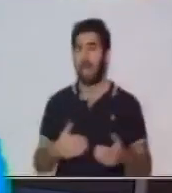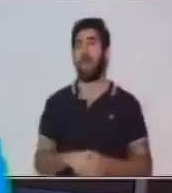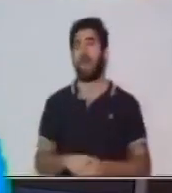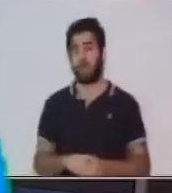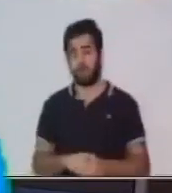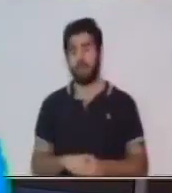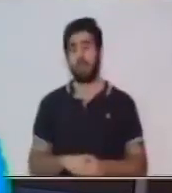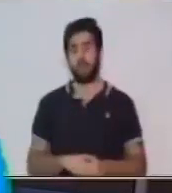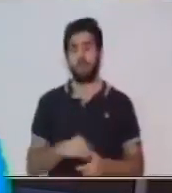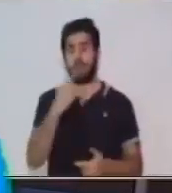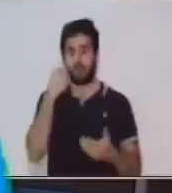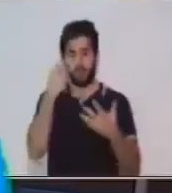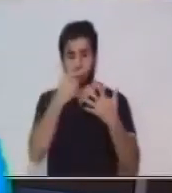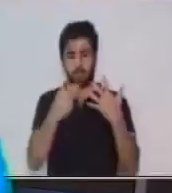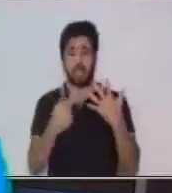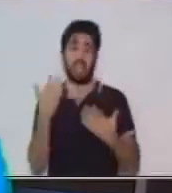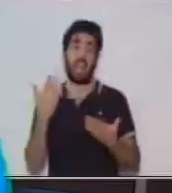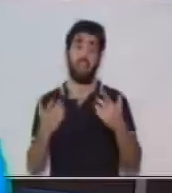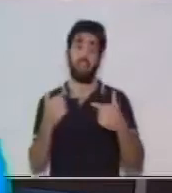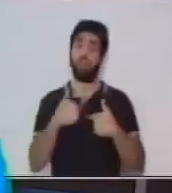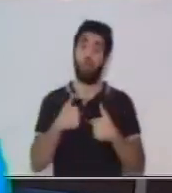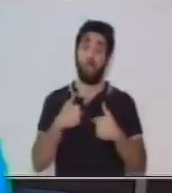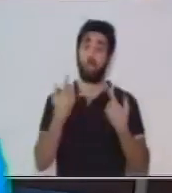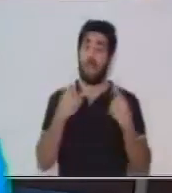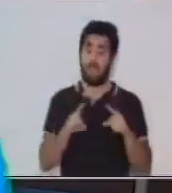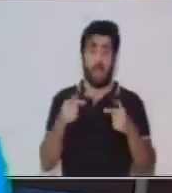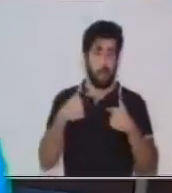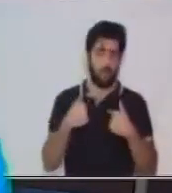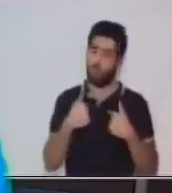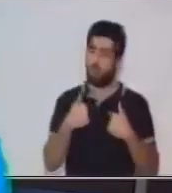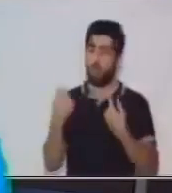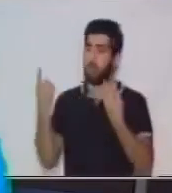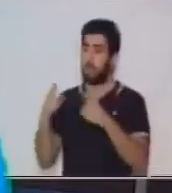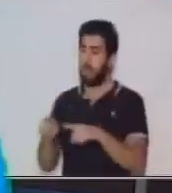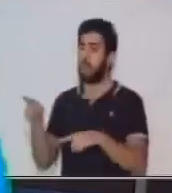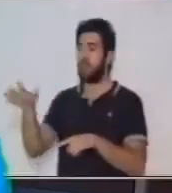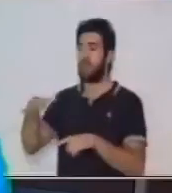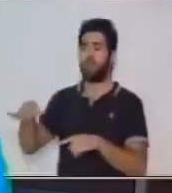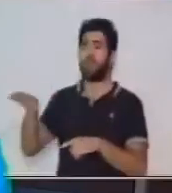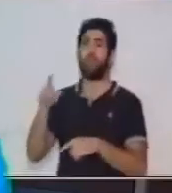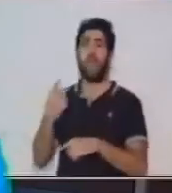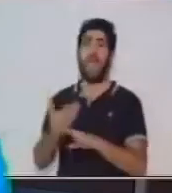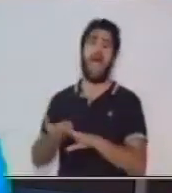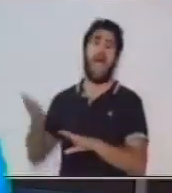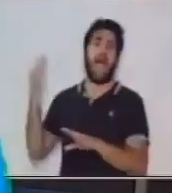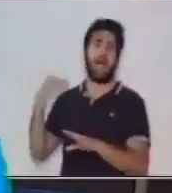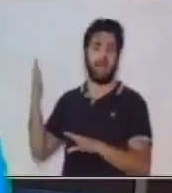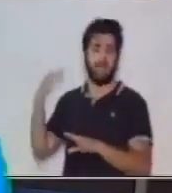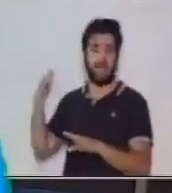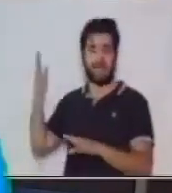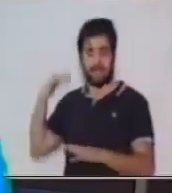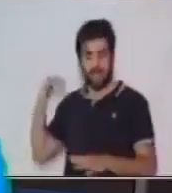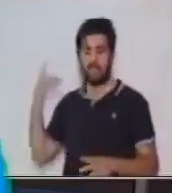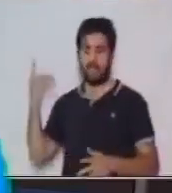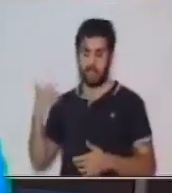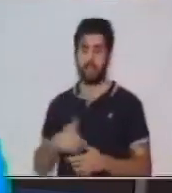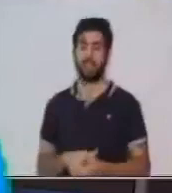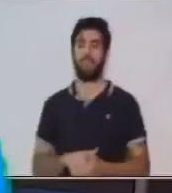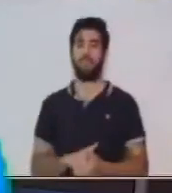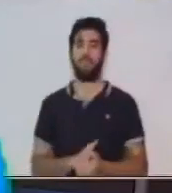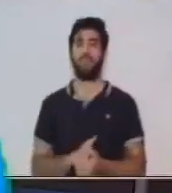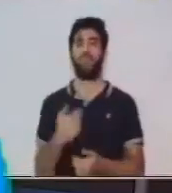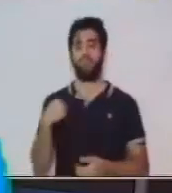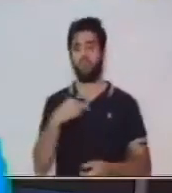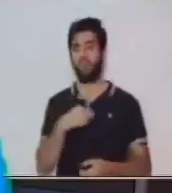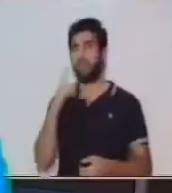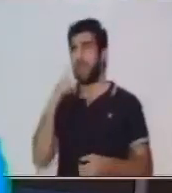resalta el hecho de que tal vez no me pasó a mí, pero sí pasó en un determinado tiempo y es antes de este momento. Estamos hablando en